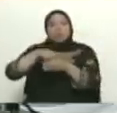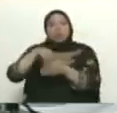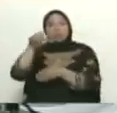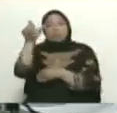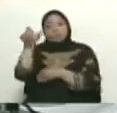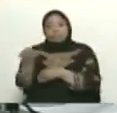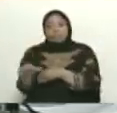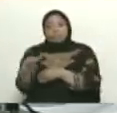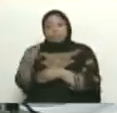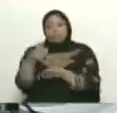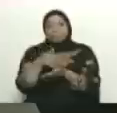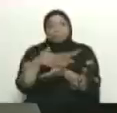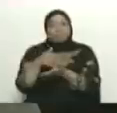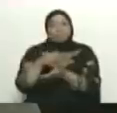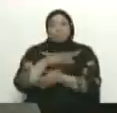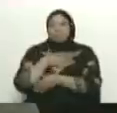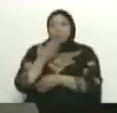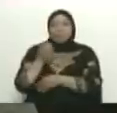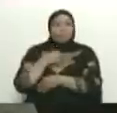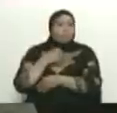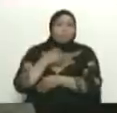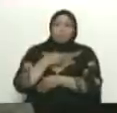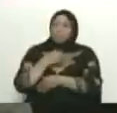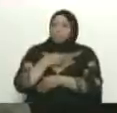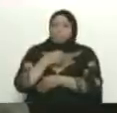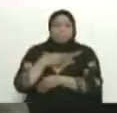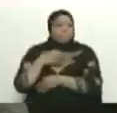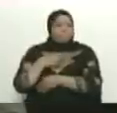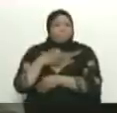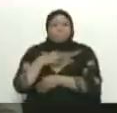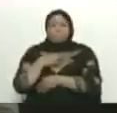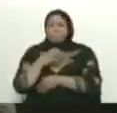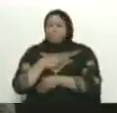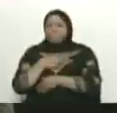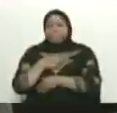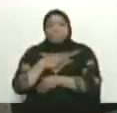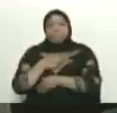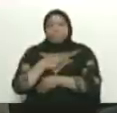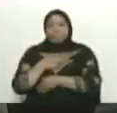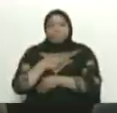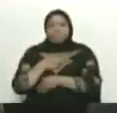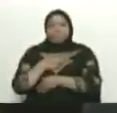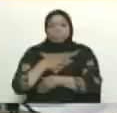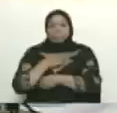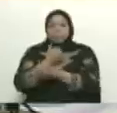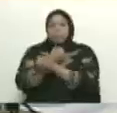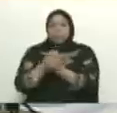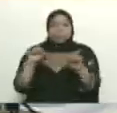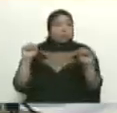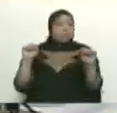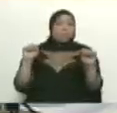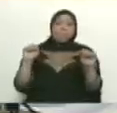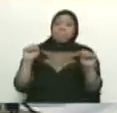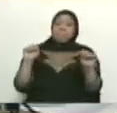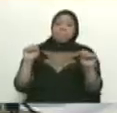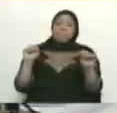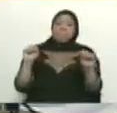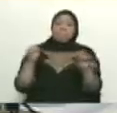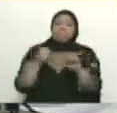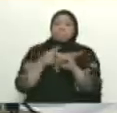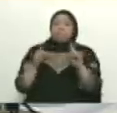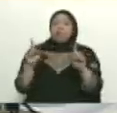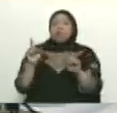el sistema electoral venezolano. Absolutamente imposible. Y hay que decirle,